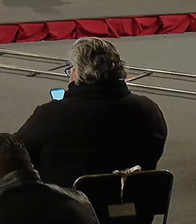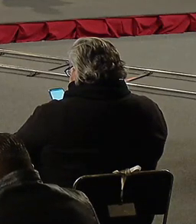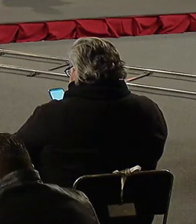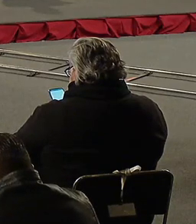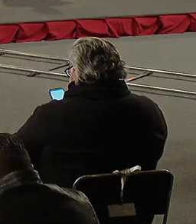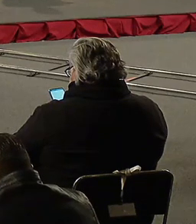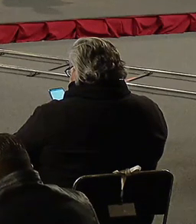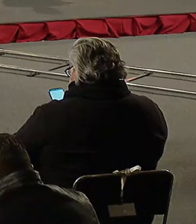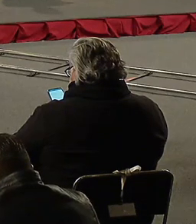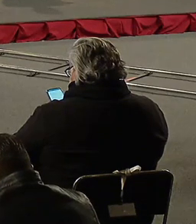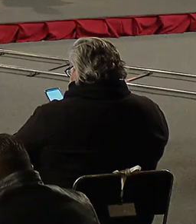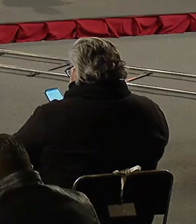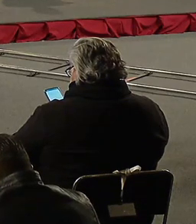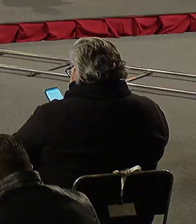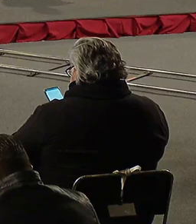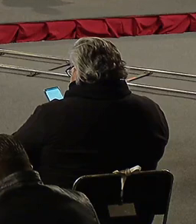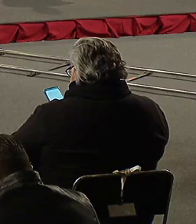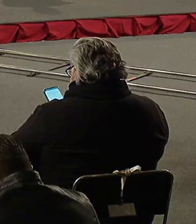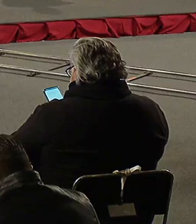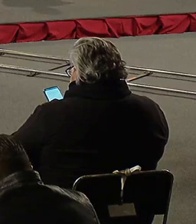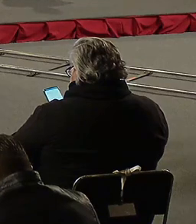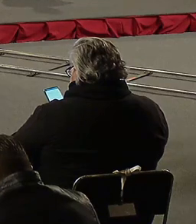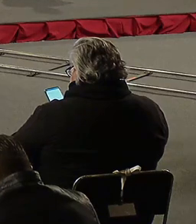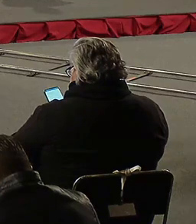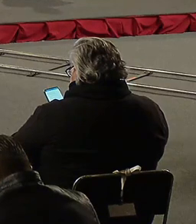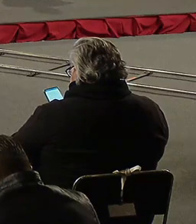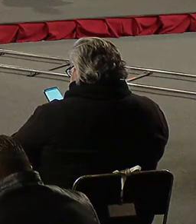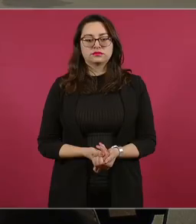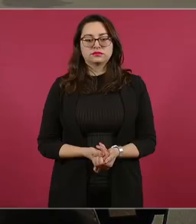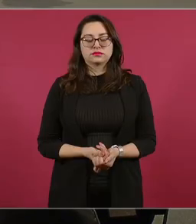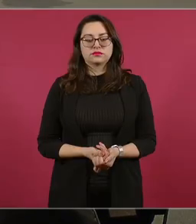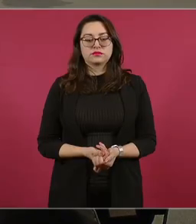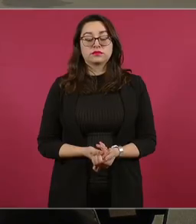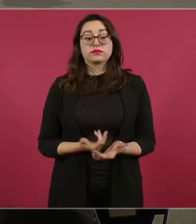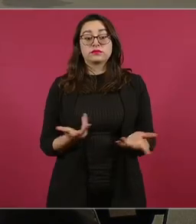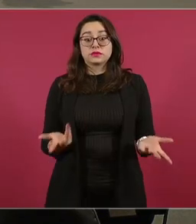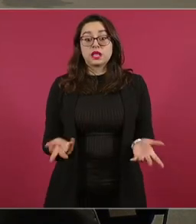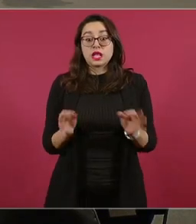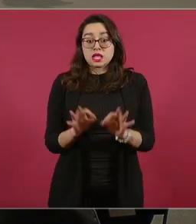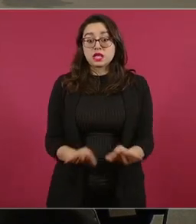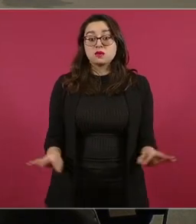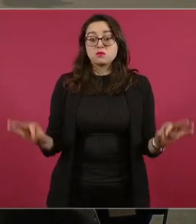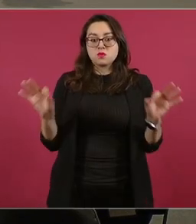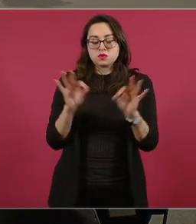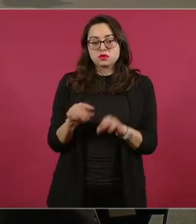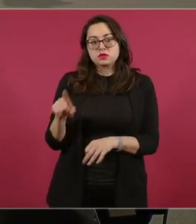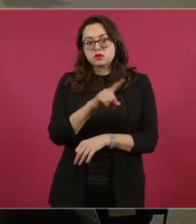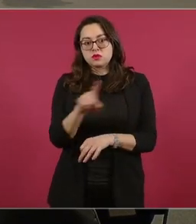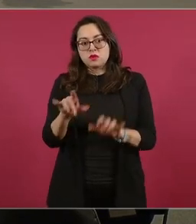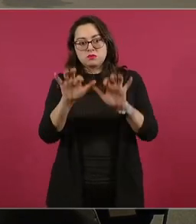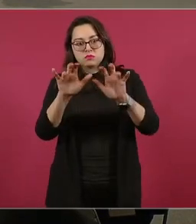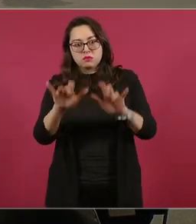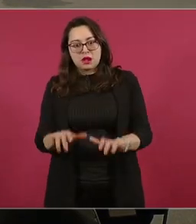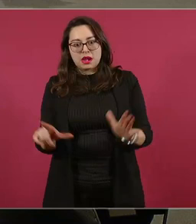que las personas puedan iniciar su proceso que deriva en tener su